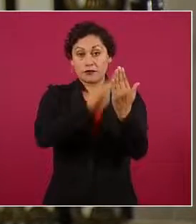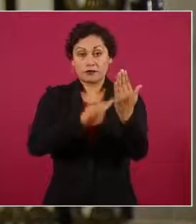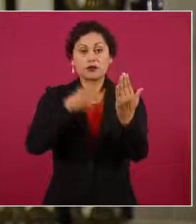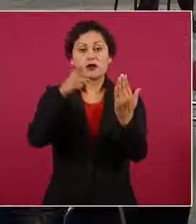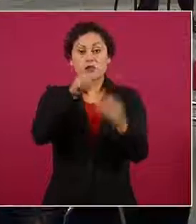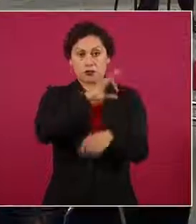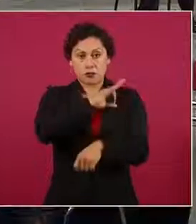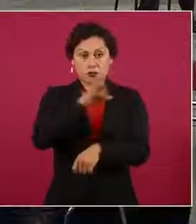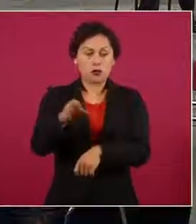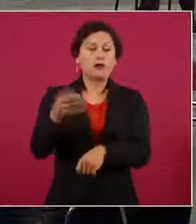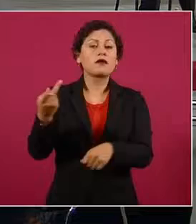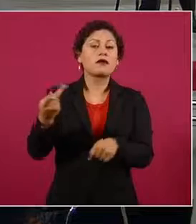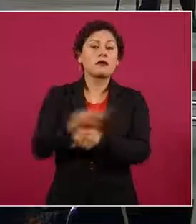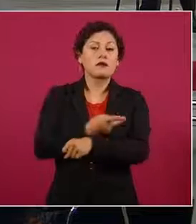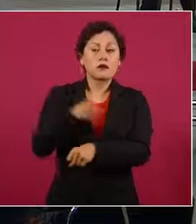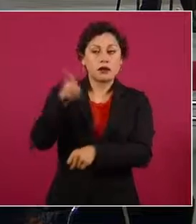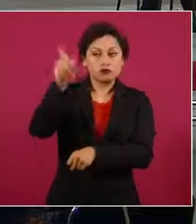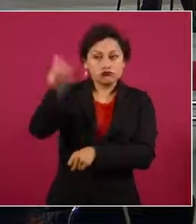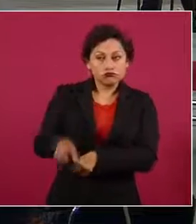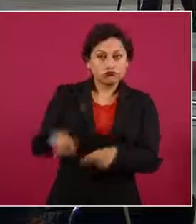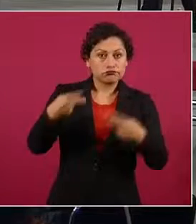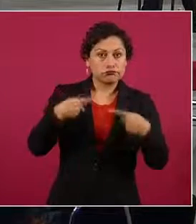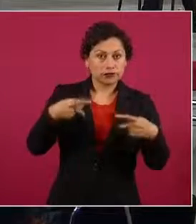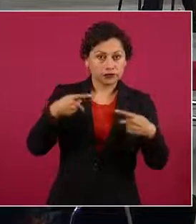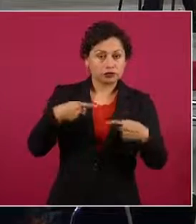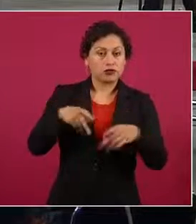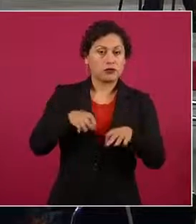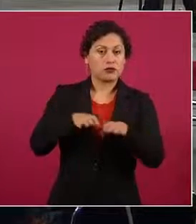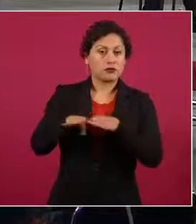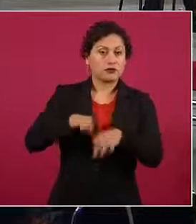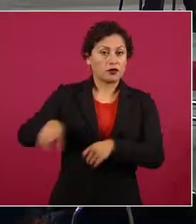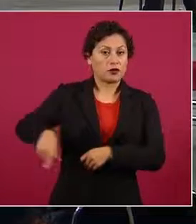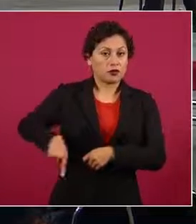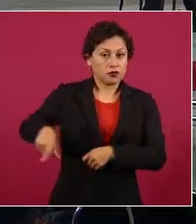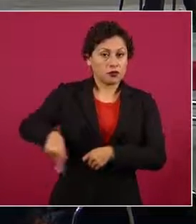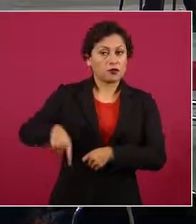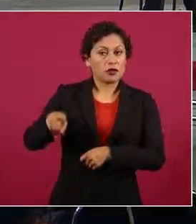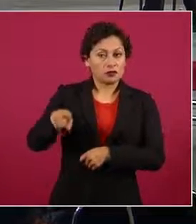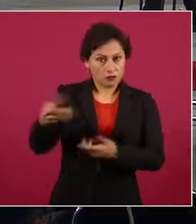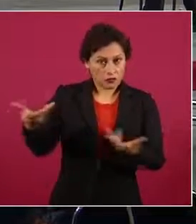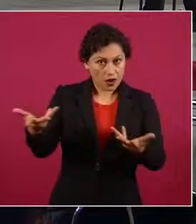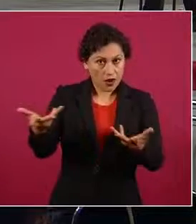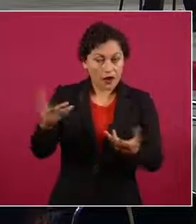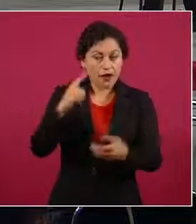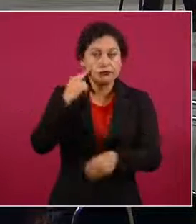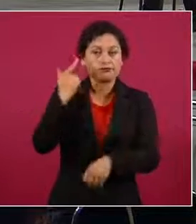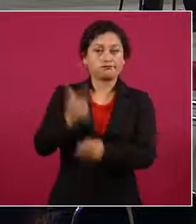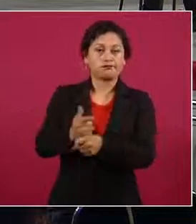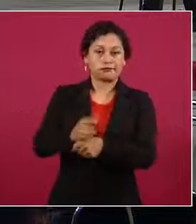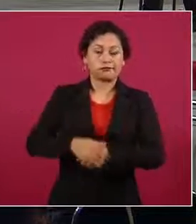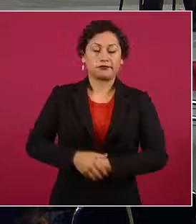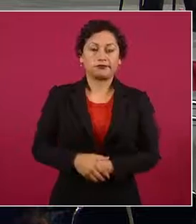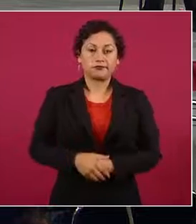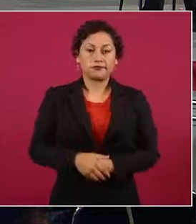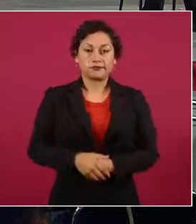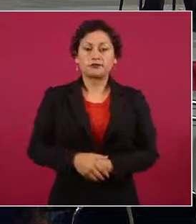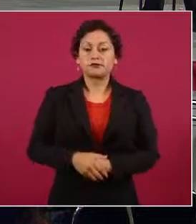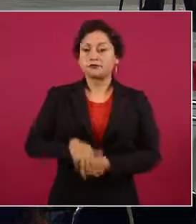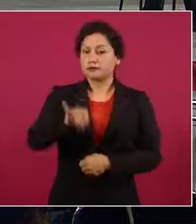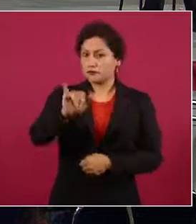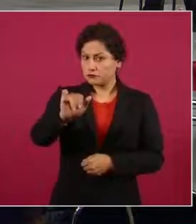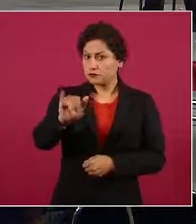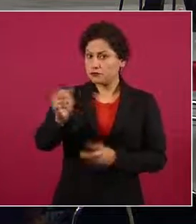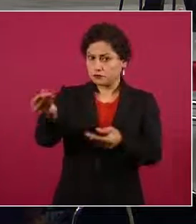u omisiones de este funcionario, presidente. Sí, nos entregas la información y que